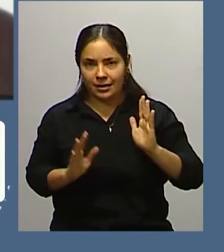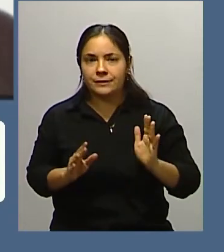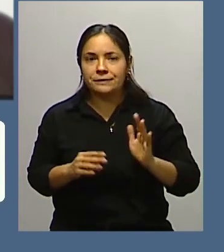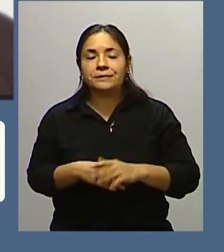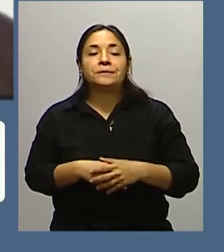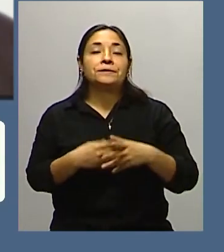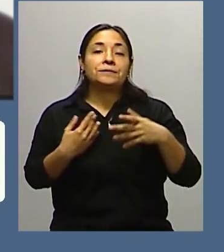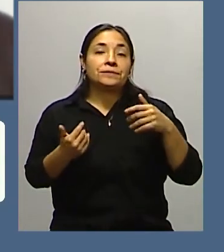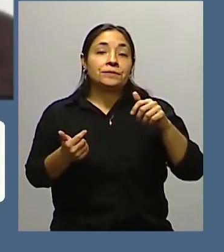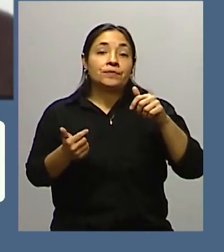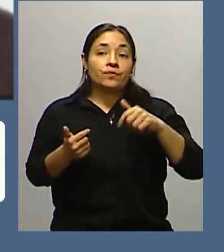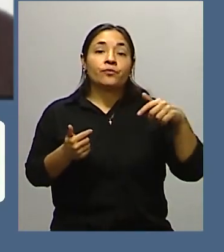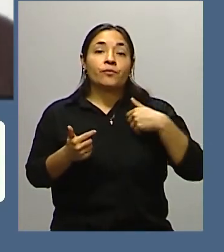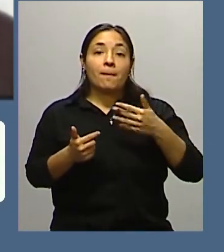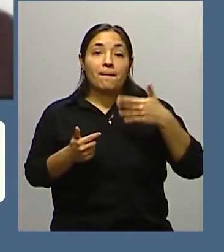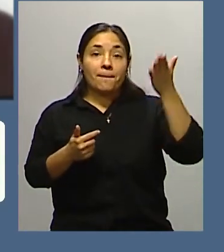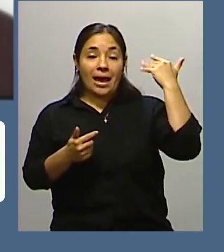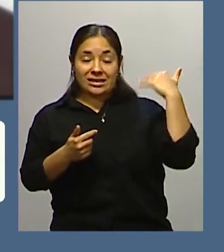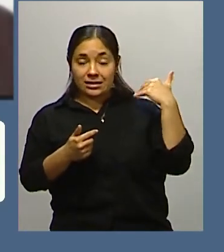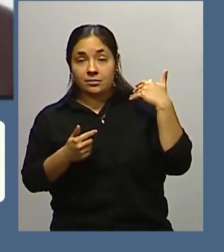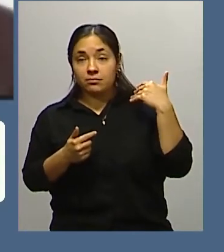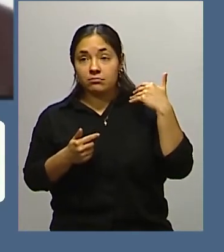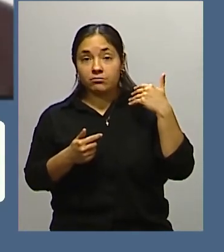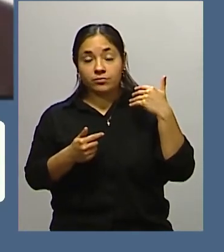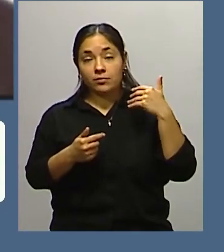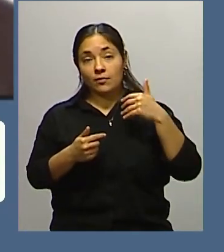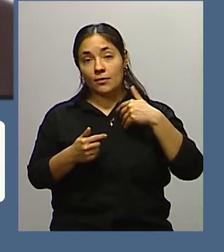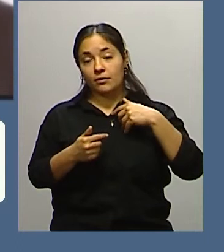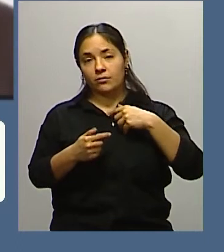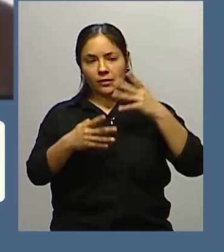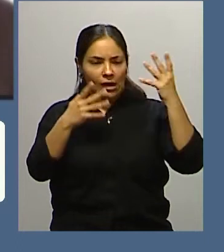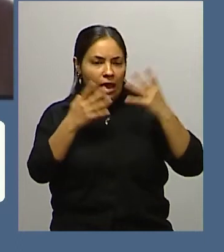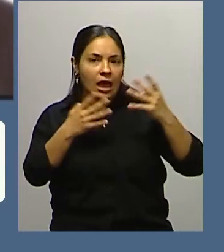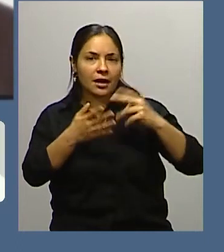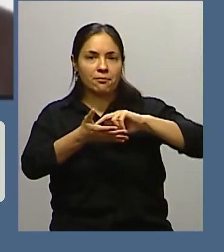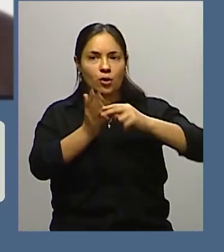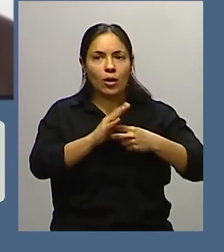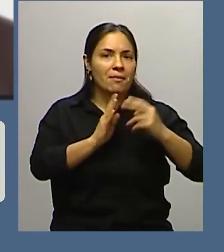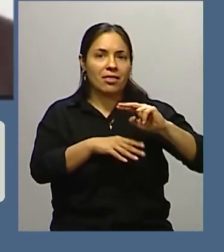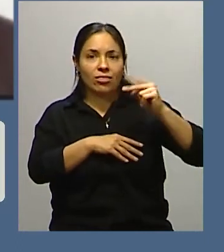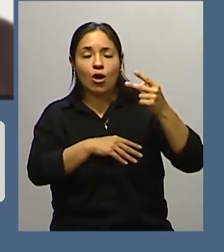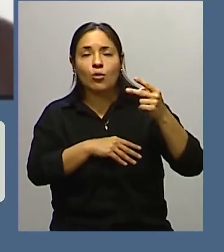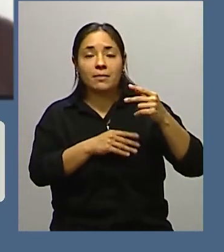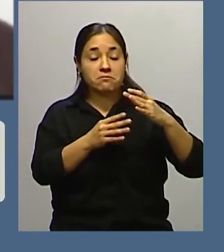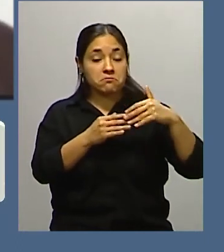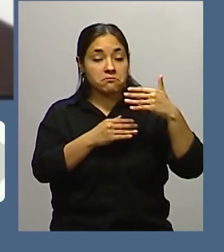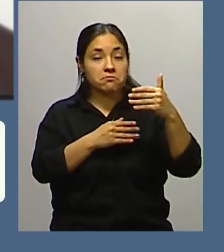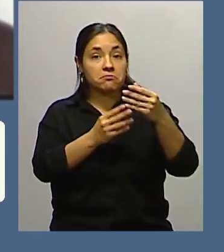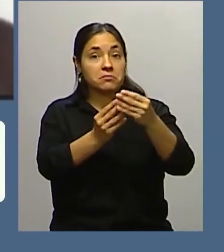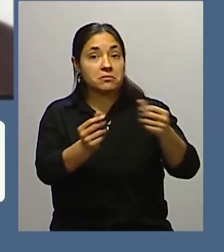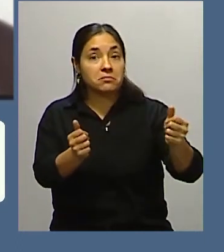Creo que pasado el conflicto o las etapas más difíciles del conflicto, va a haber un intento allí